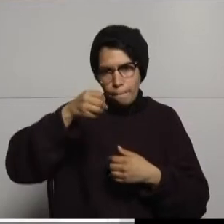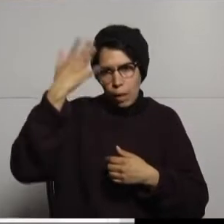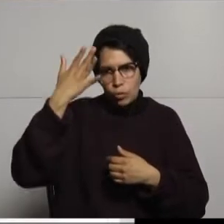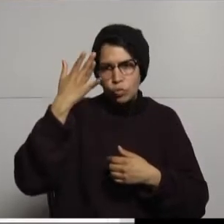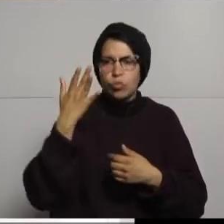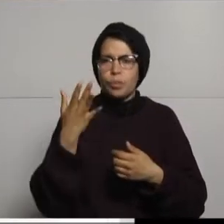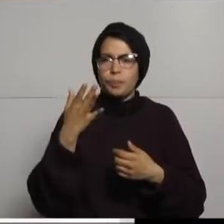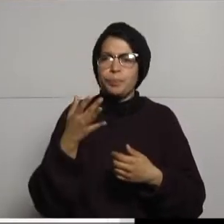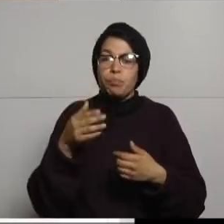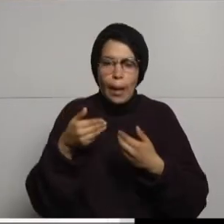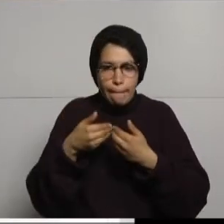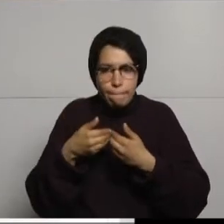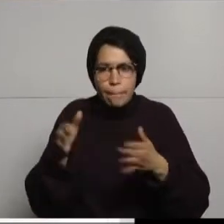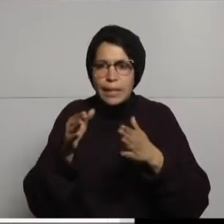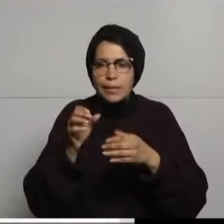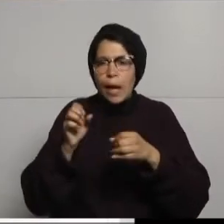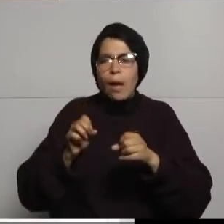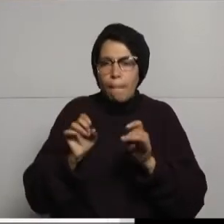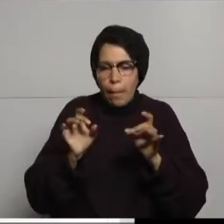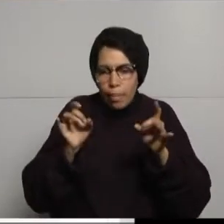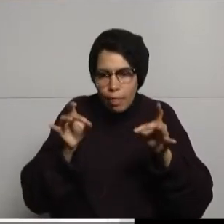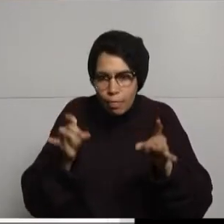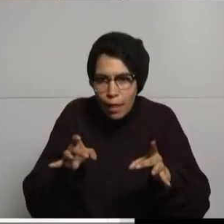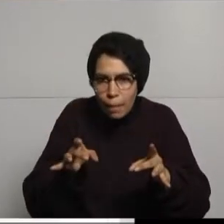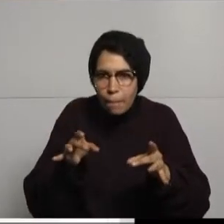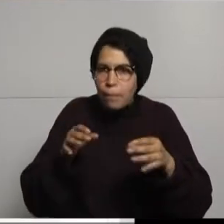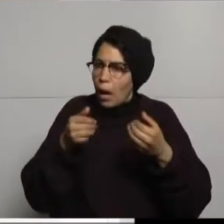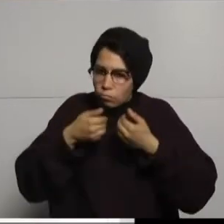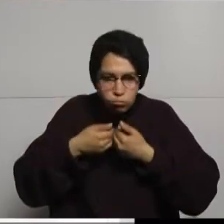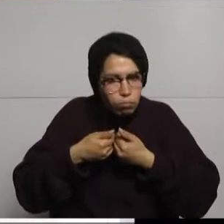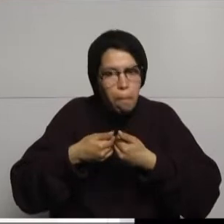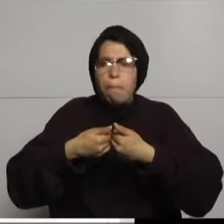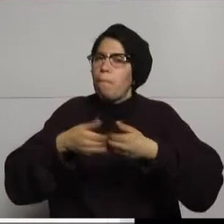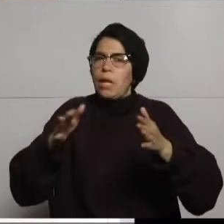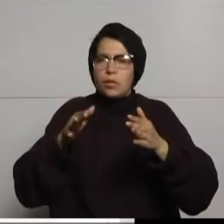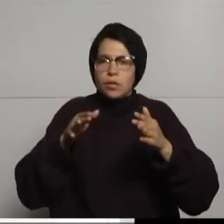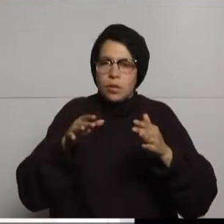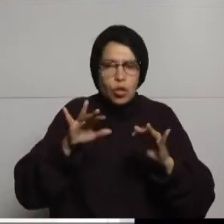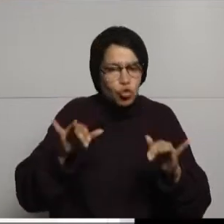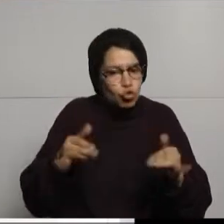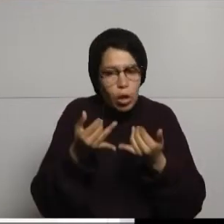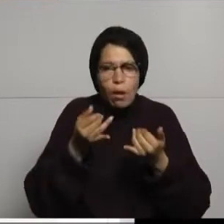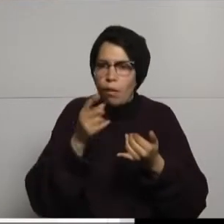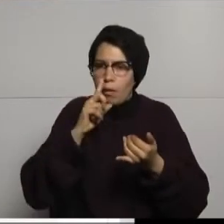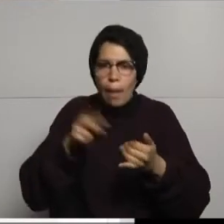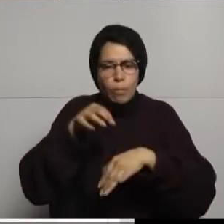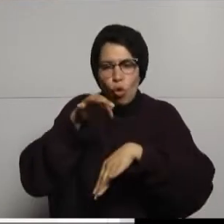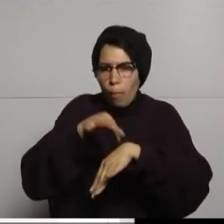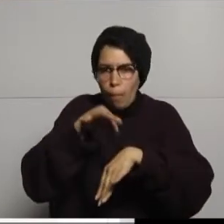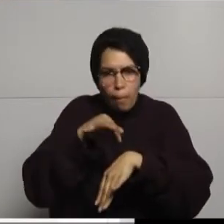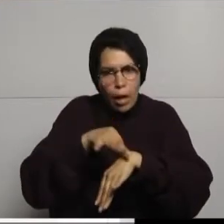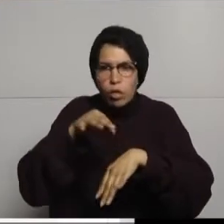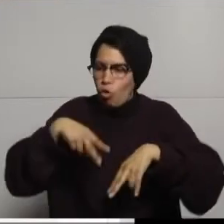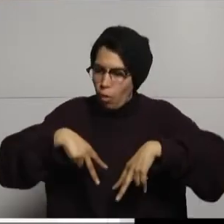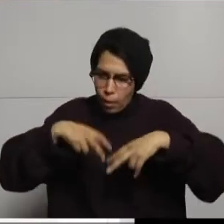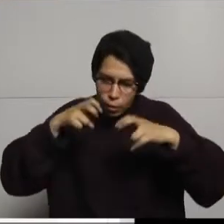proyecto tecnológico de nuevas tecnologías. Para crear se desarrolló un respirador propio hecho por investigadores de